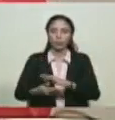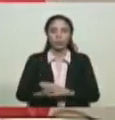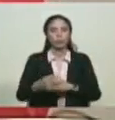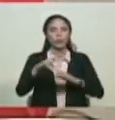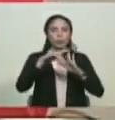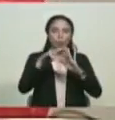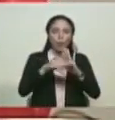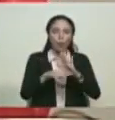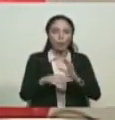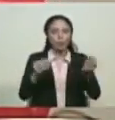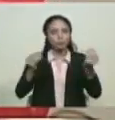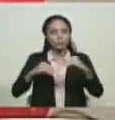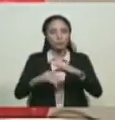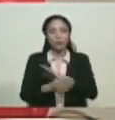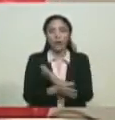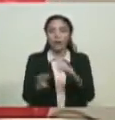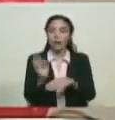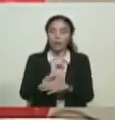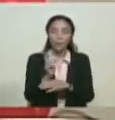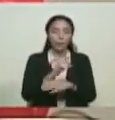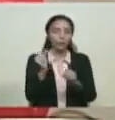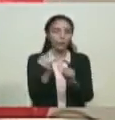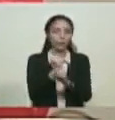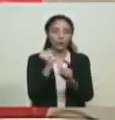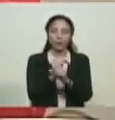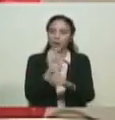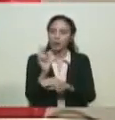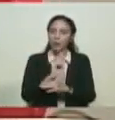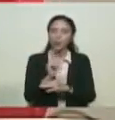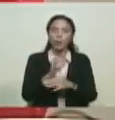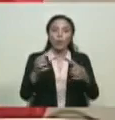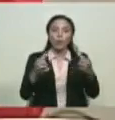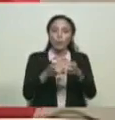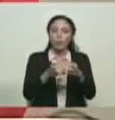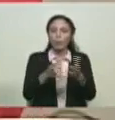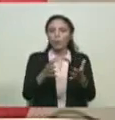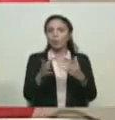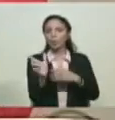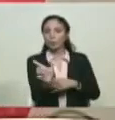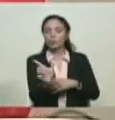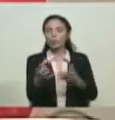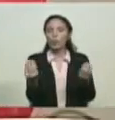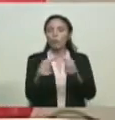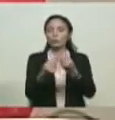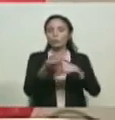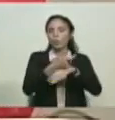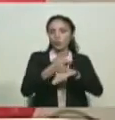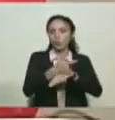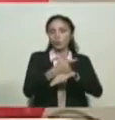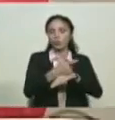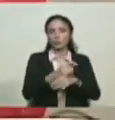una forma de acción directa del partido con el gobierno